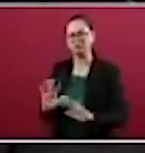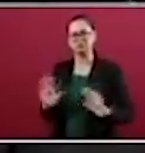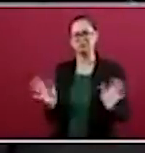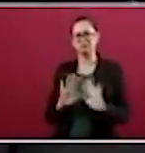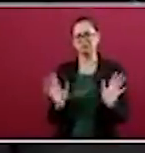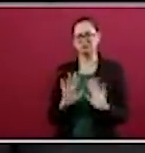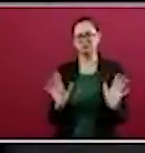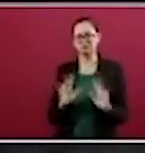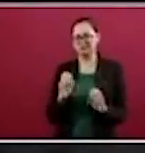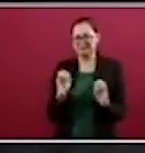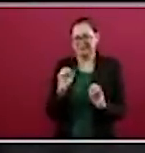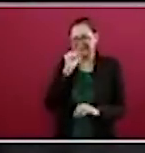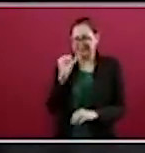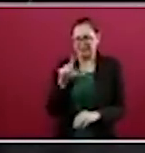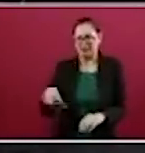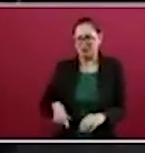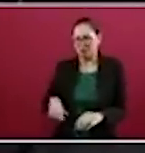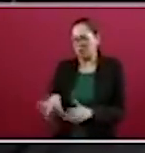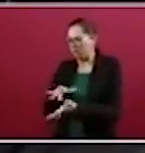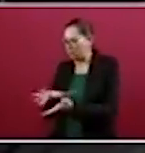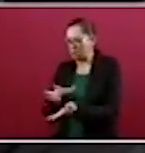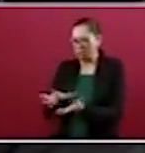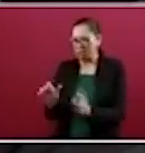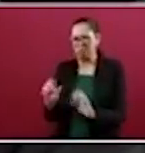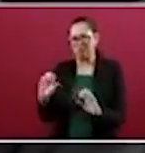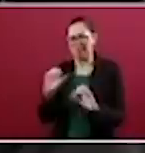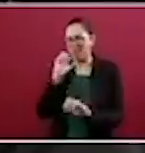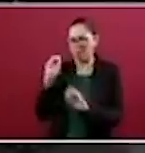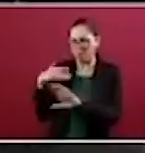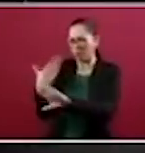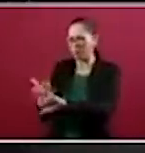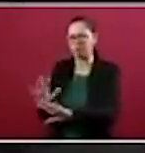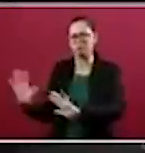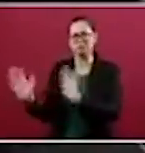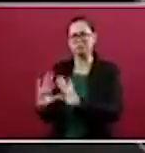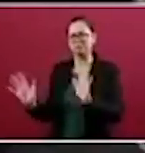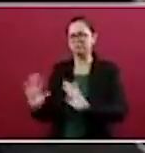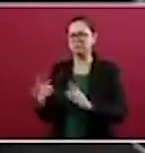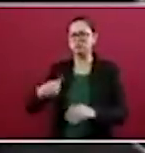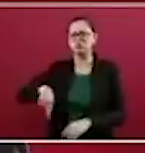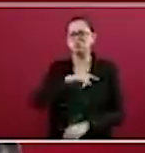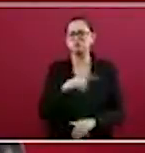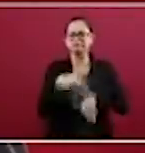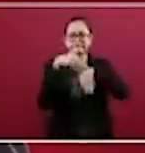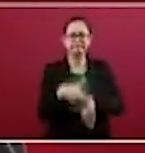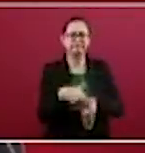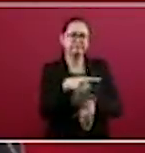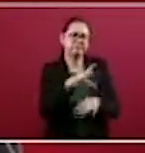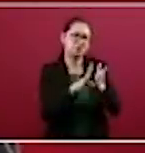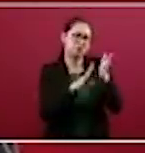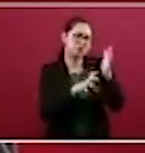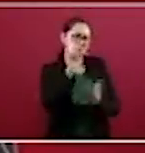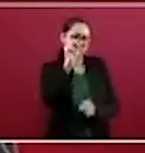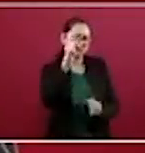gobierno. Estamos a favor de un principio constitucional que es parte